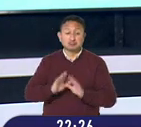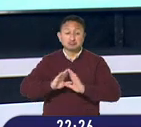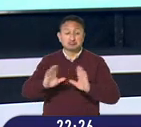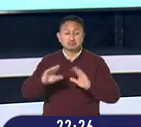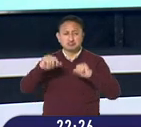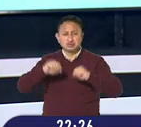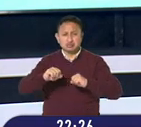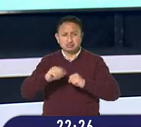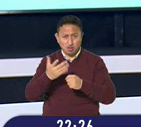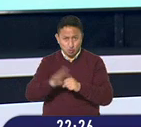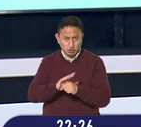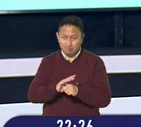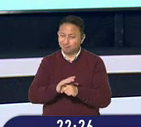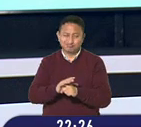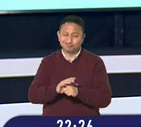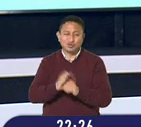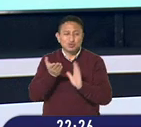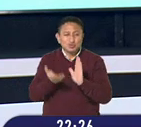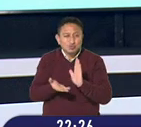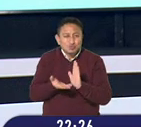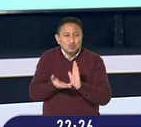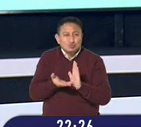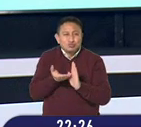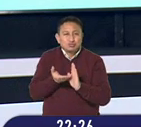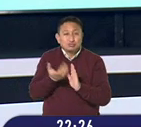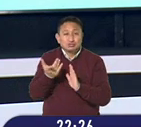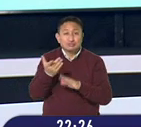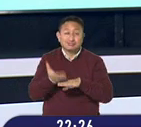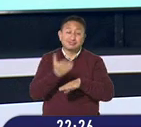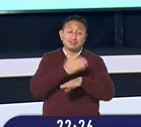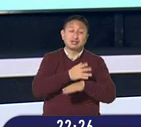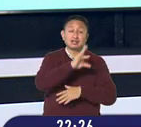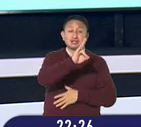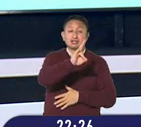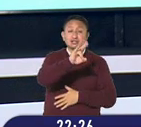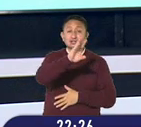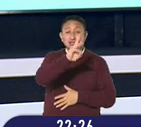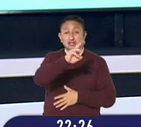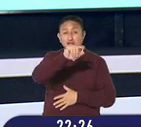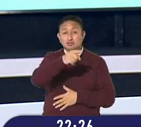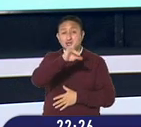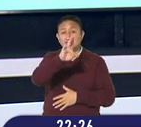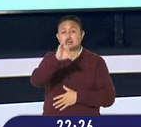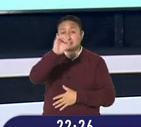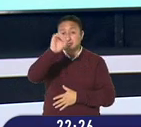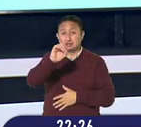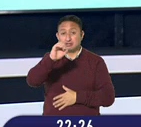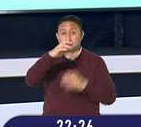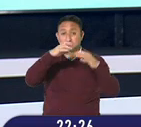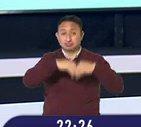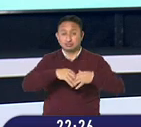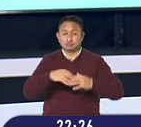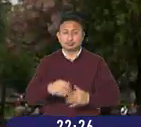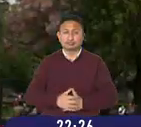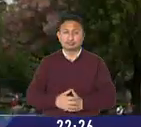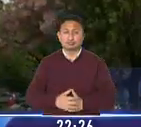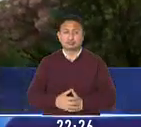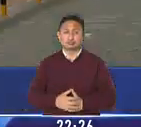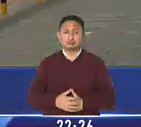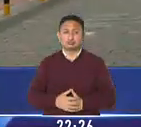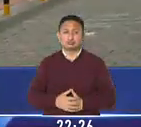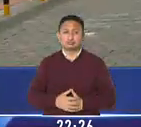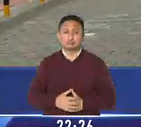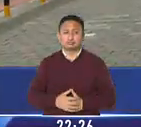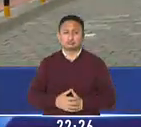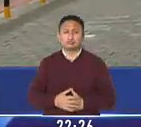aún insuficiente para revertir la caída del 6,7% del año 2020. Los factores